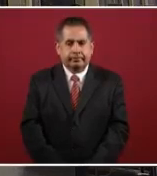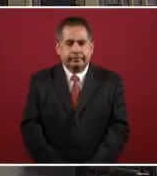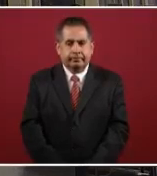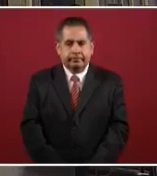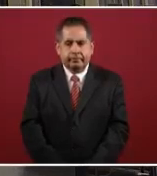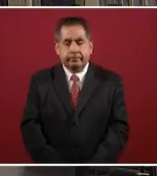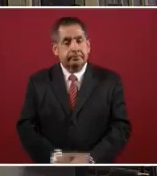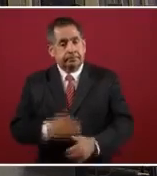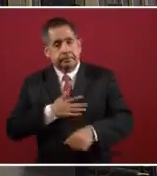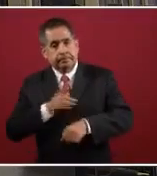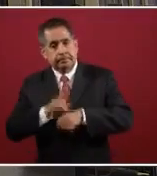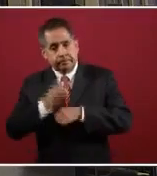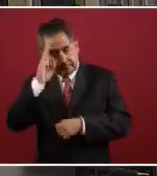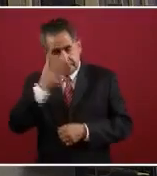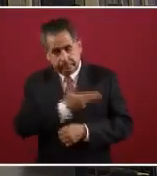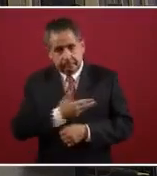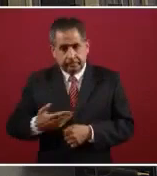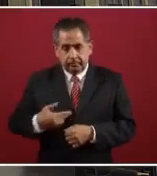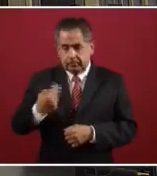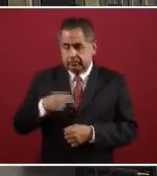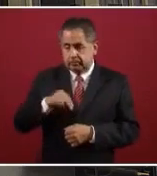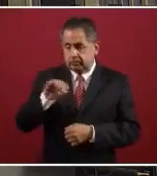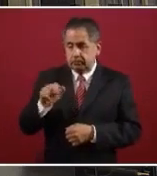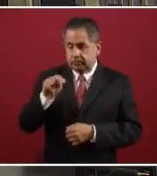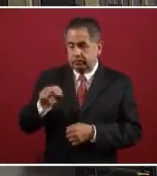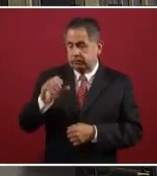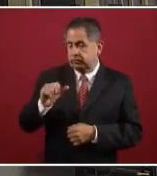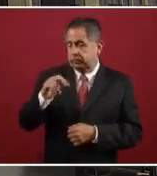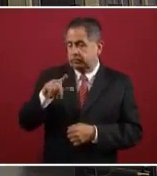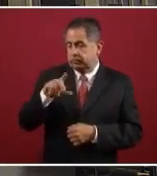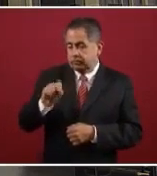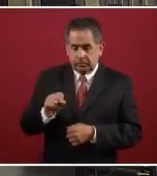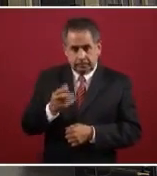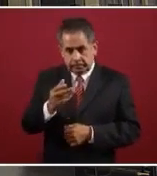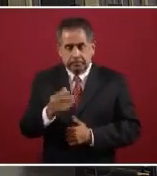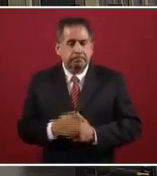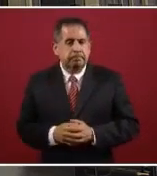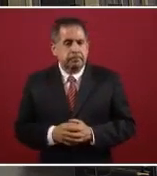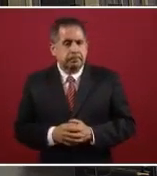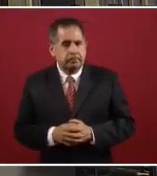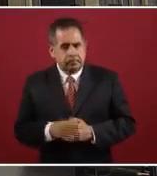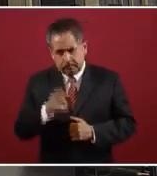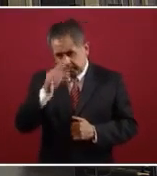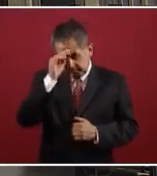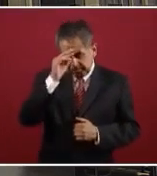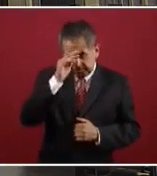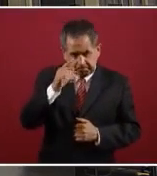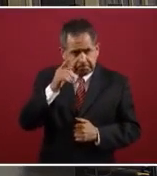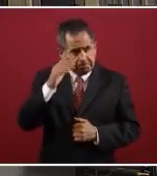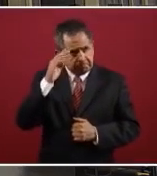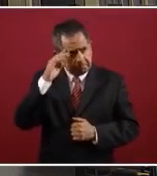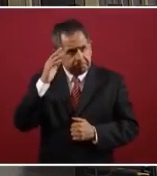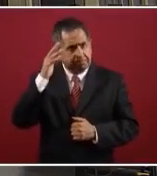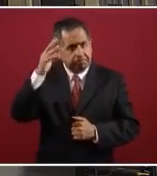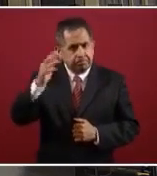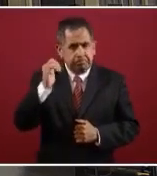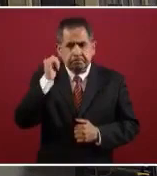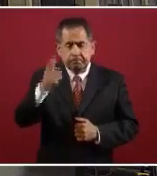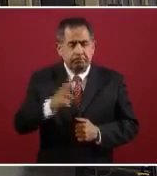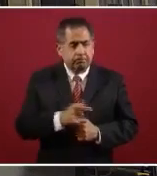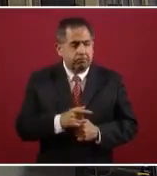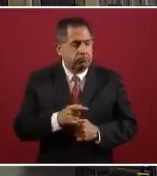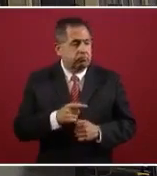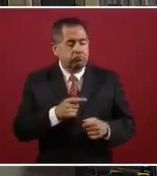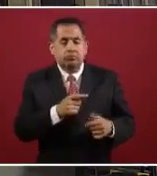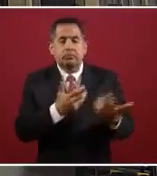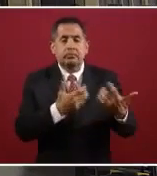Sí, buenos días, señor presidente. Juan Carlos Machorro, del portal EPOC. ¿Tiene pensado en algún momento, digamos, invitar a la